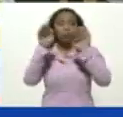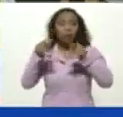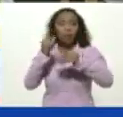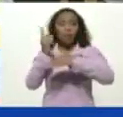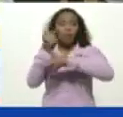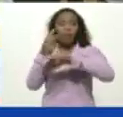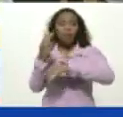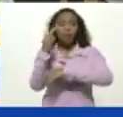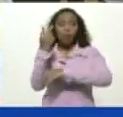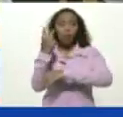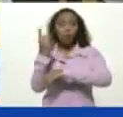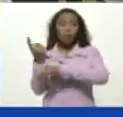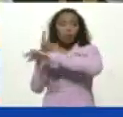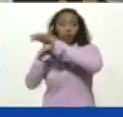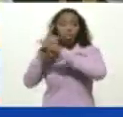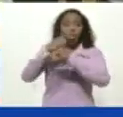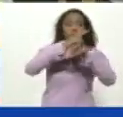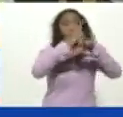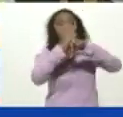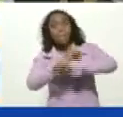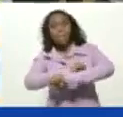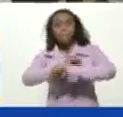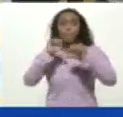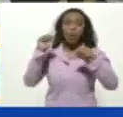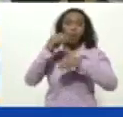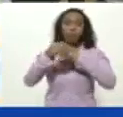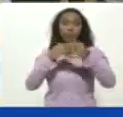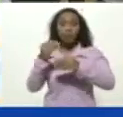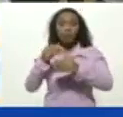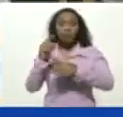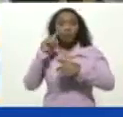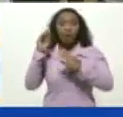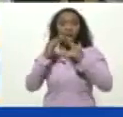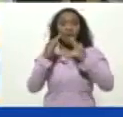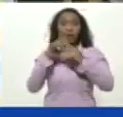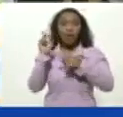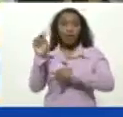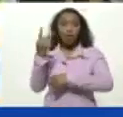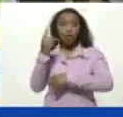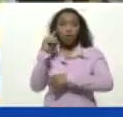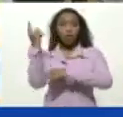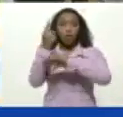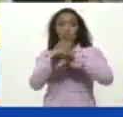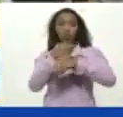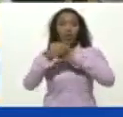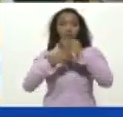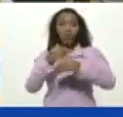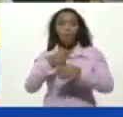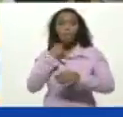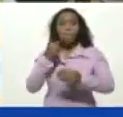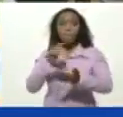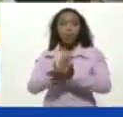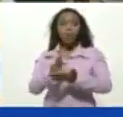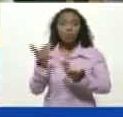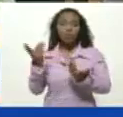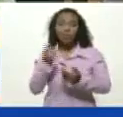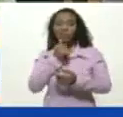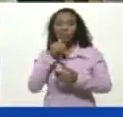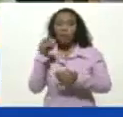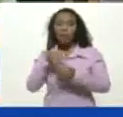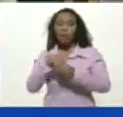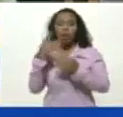segundo dron que se desorientó y explotó y destrozó un apartamento, ese segundo dron nos hubiera rematado ahí. ¿Quién metió la